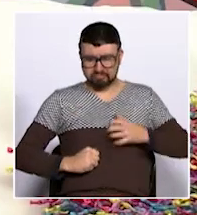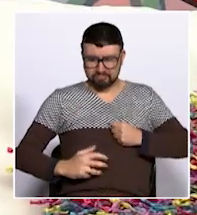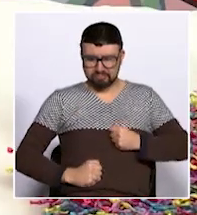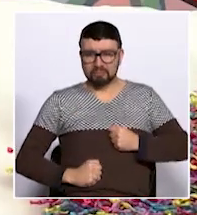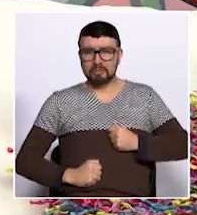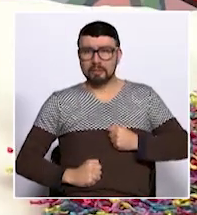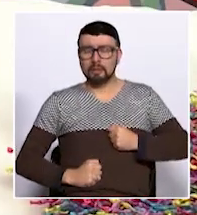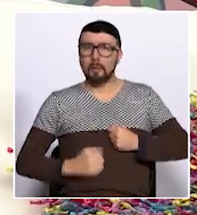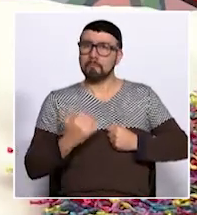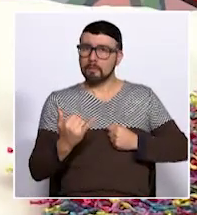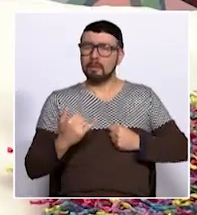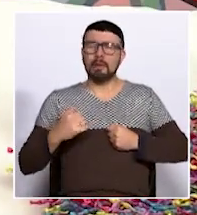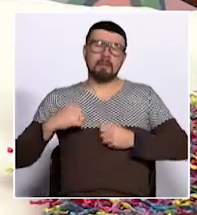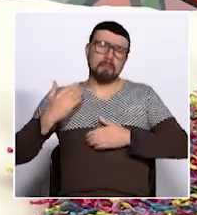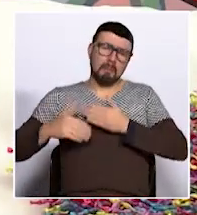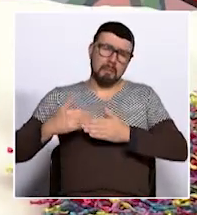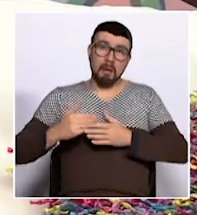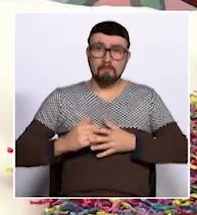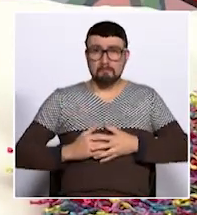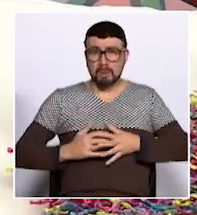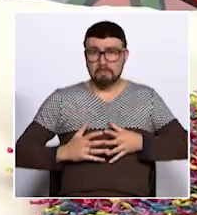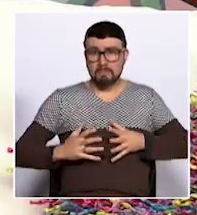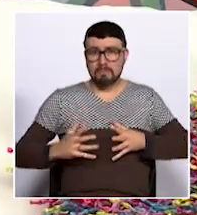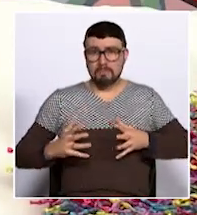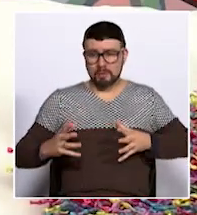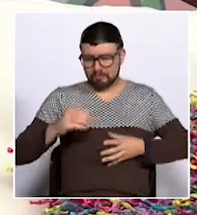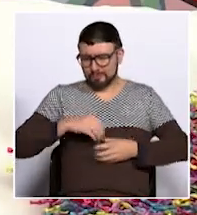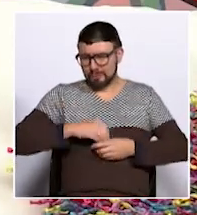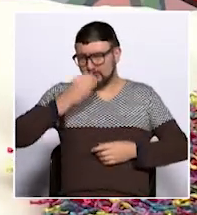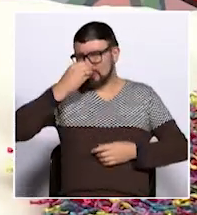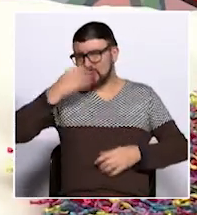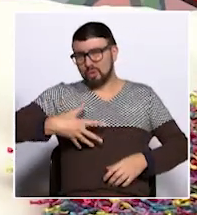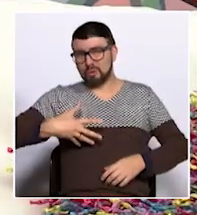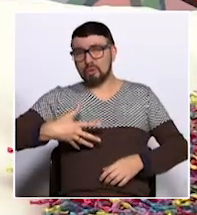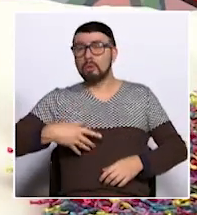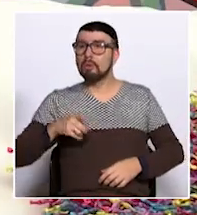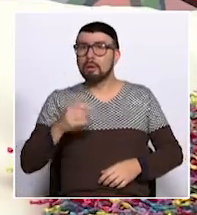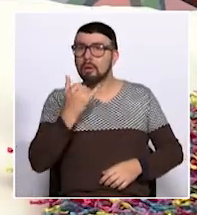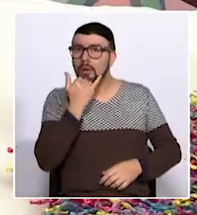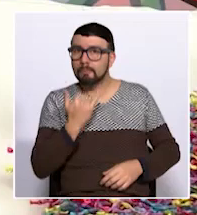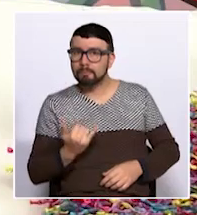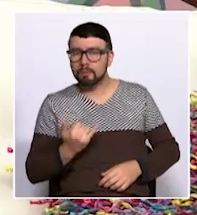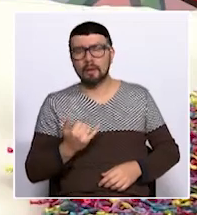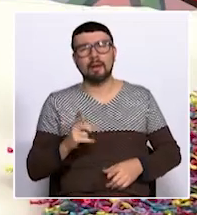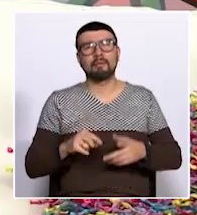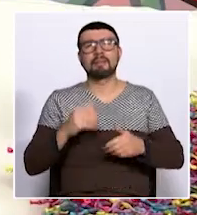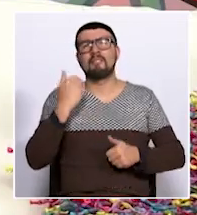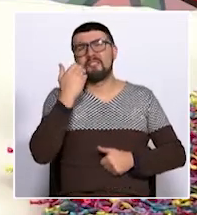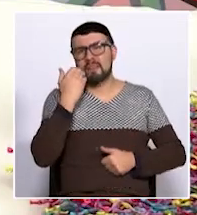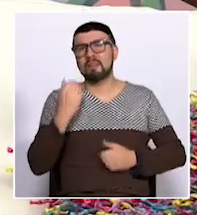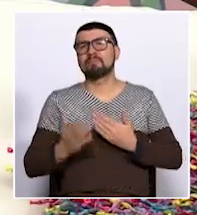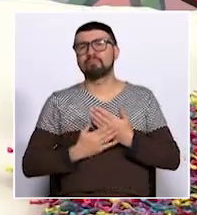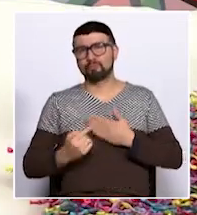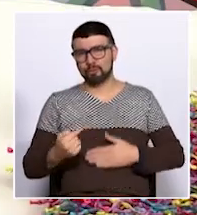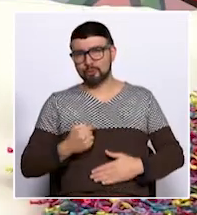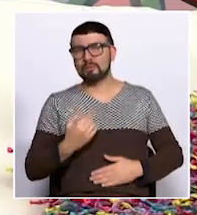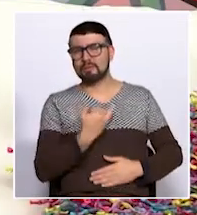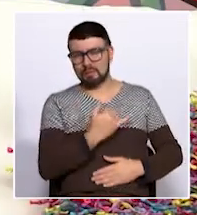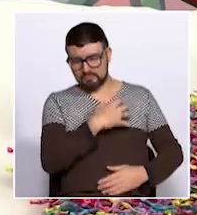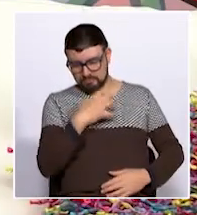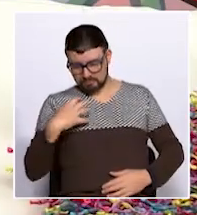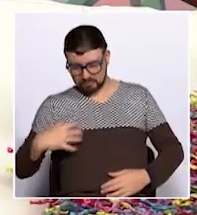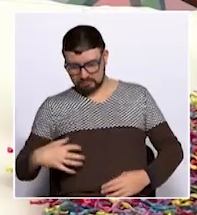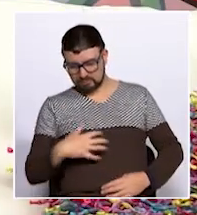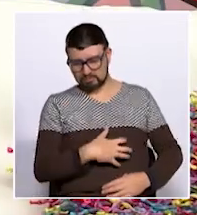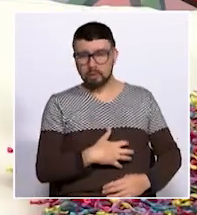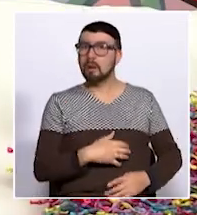de los años y al paso de los días nos van intoxicando. Ellos son causantes de muchas de nuestras enfermedades. ¿Qué nos hace